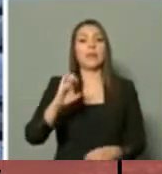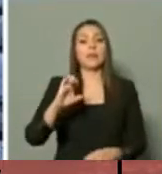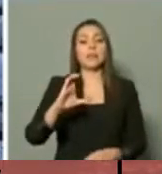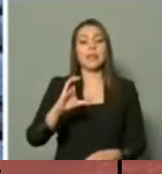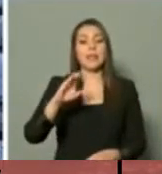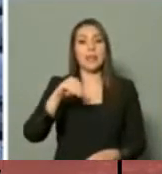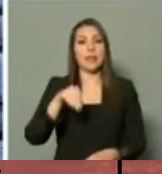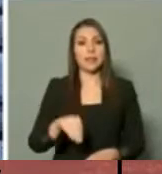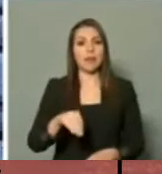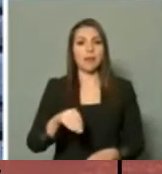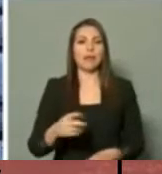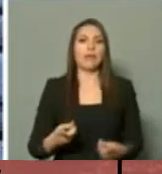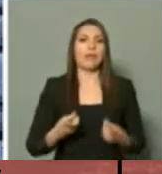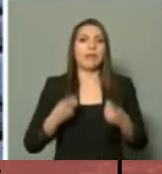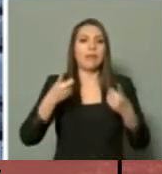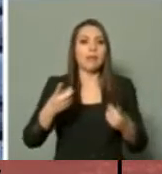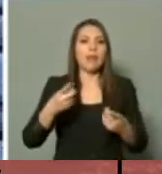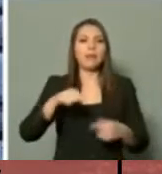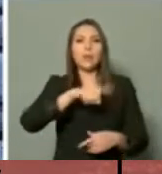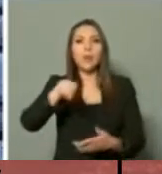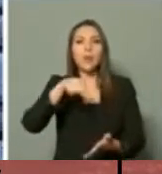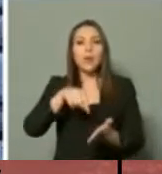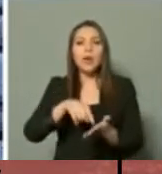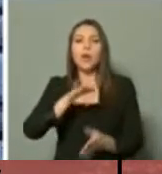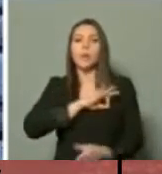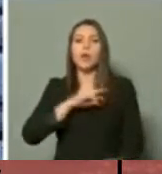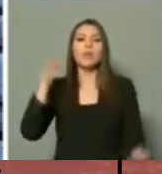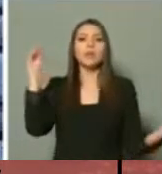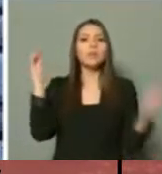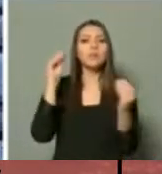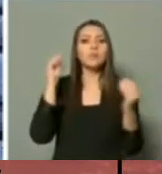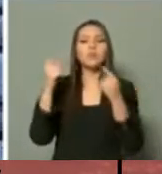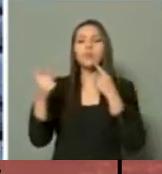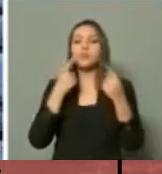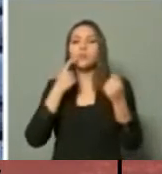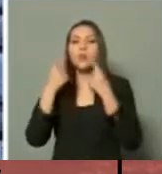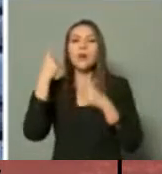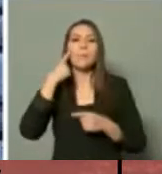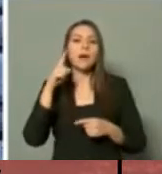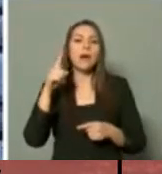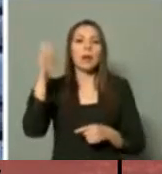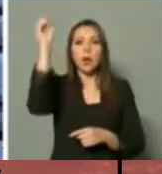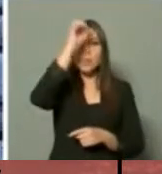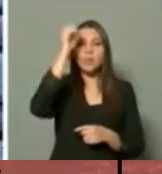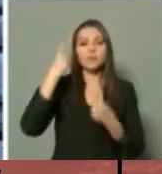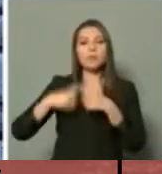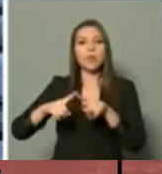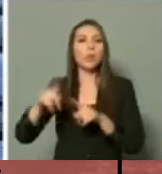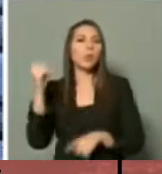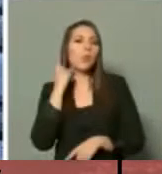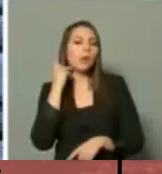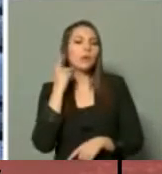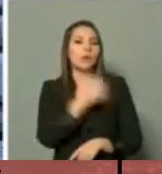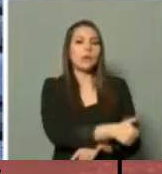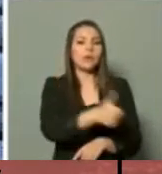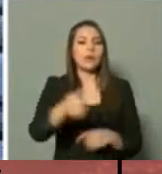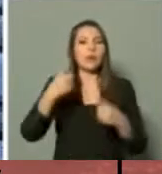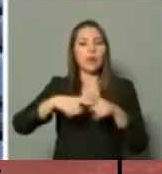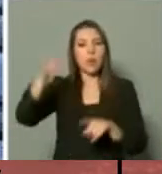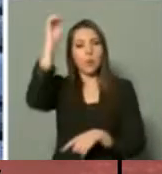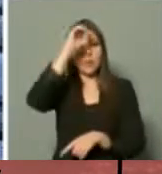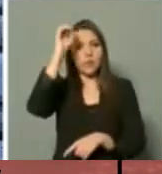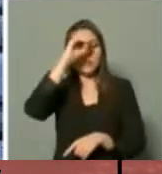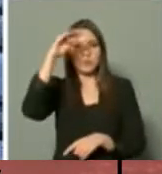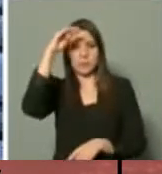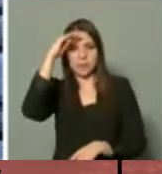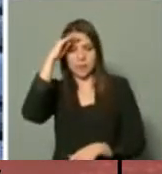de México por brindarnos estos espacios para el intercambio de posiciones políticas y de pensamiento. Quiero decirles que